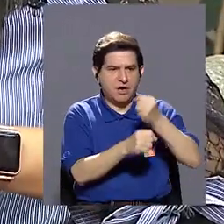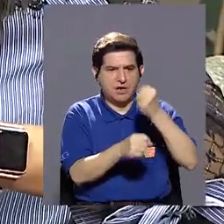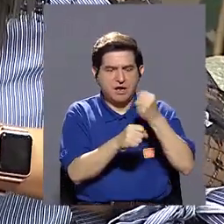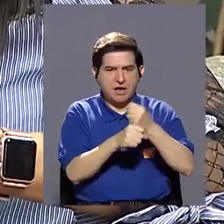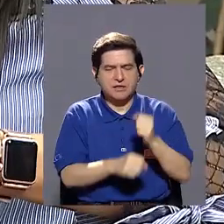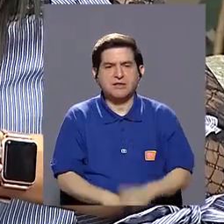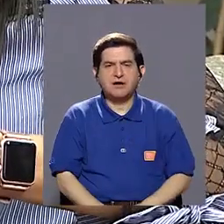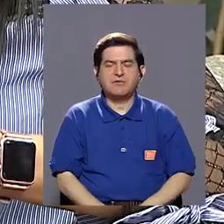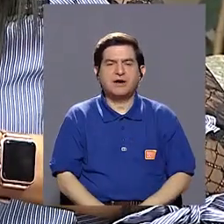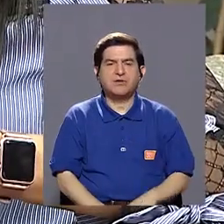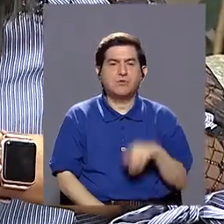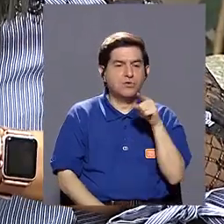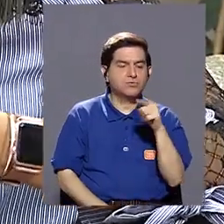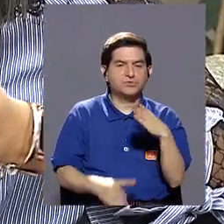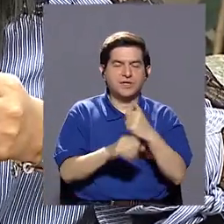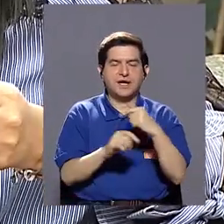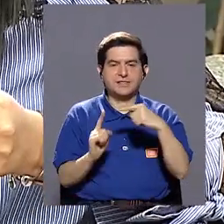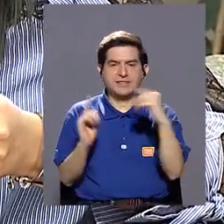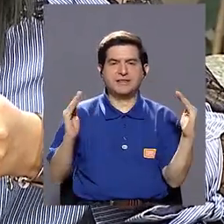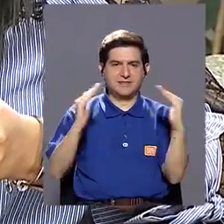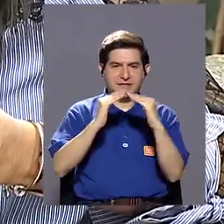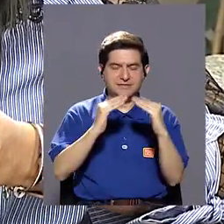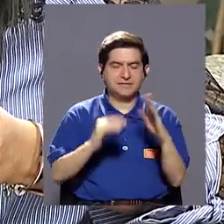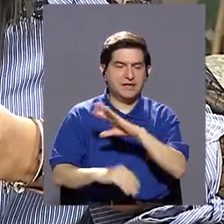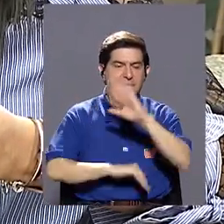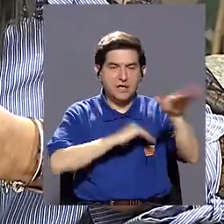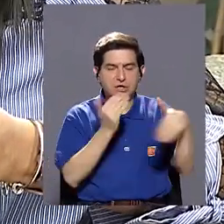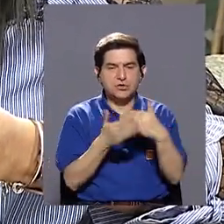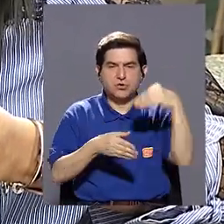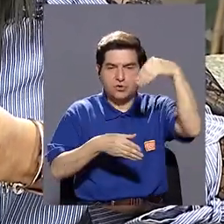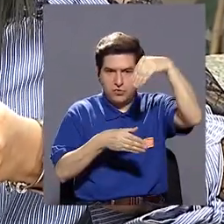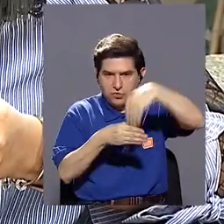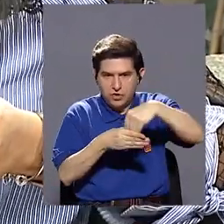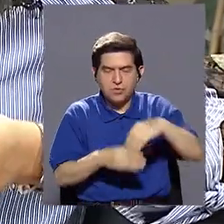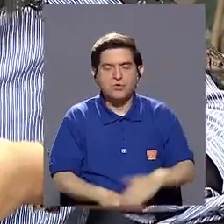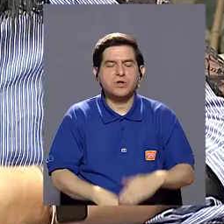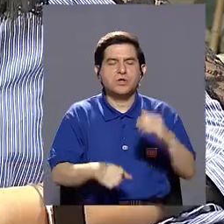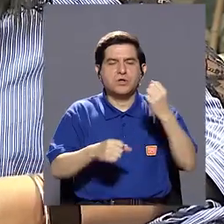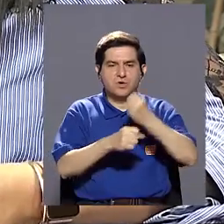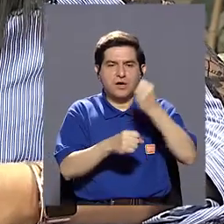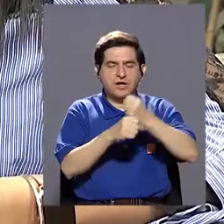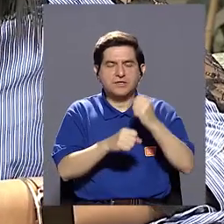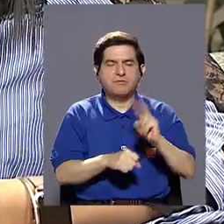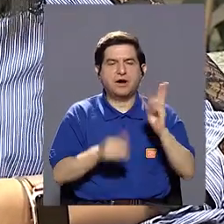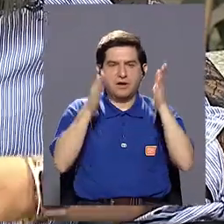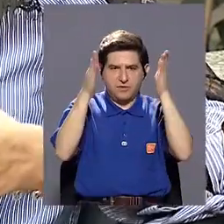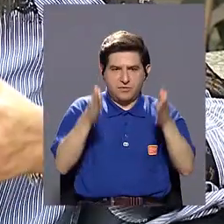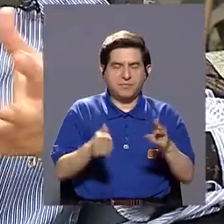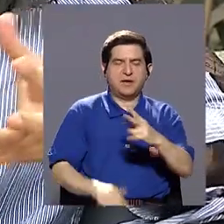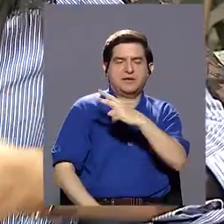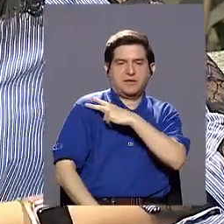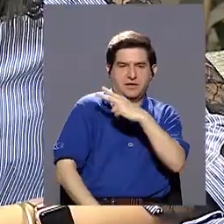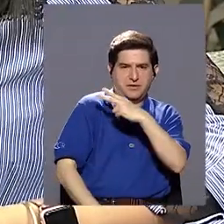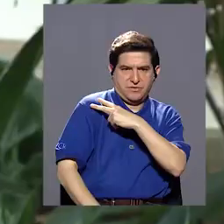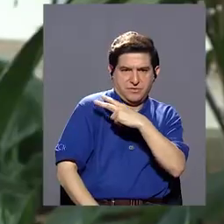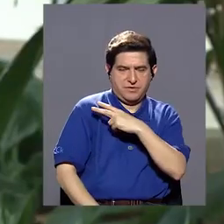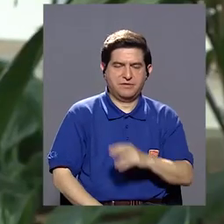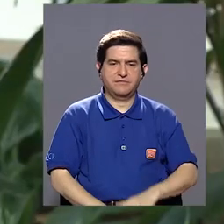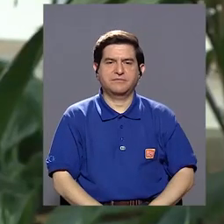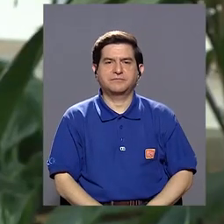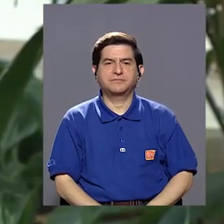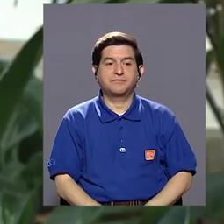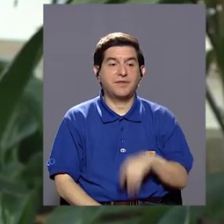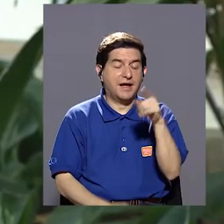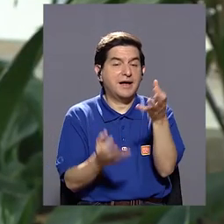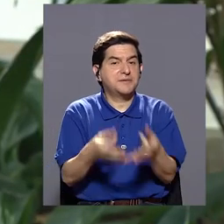que estás desempeñando en el teletrabajo, pero además todo lo que involucra estar en un espacio de trabajo con compañeros, con jefes, con... Sí,